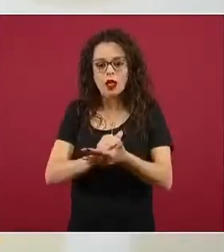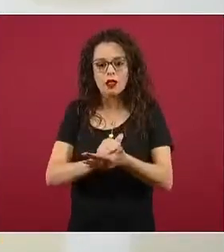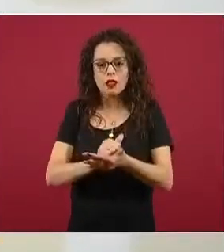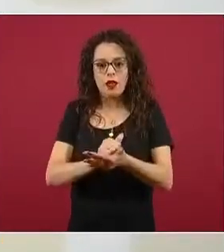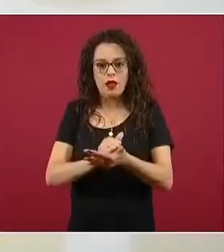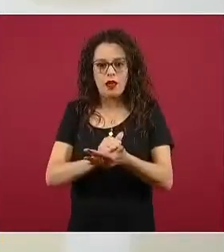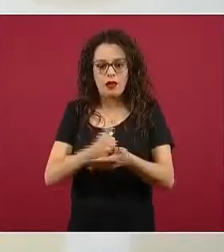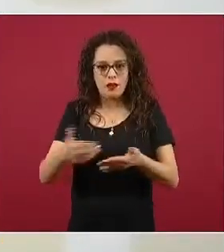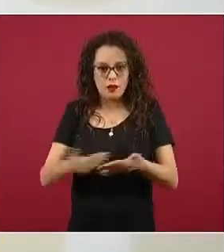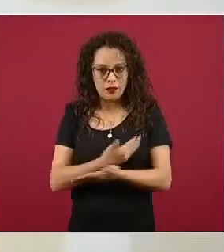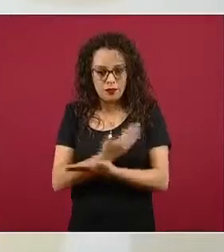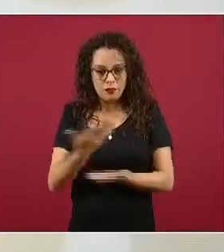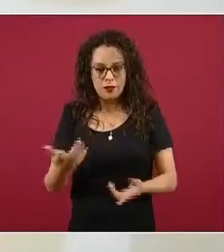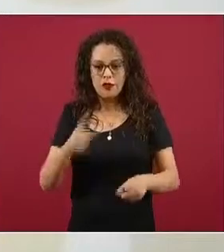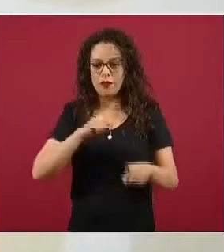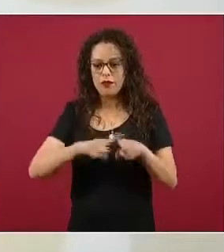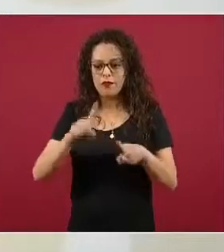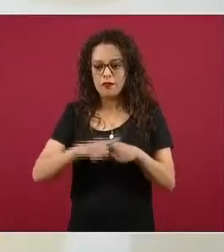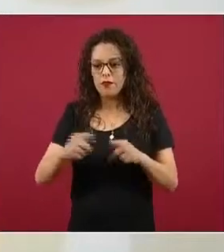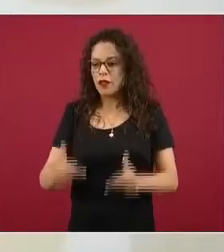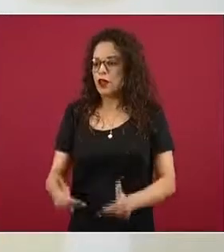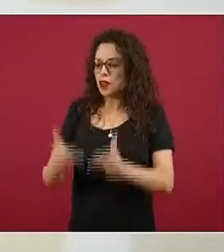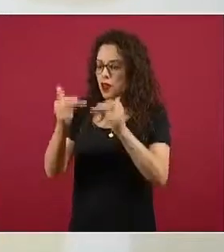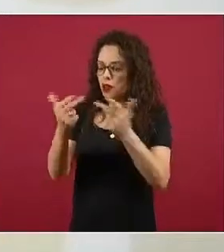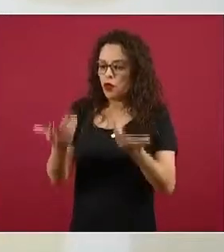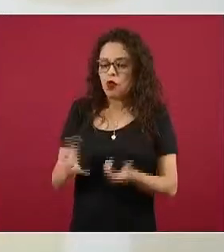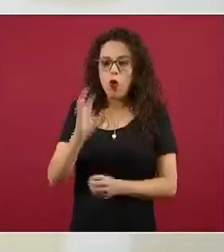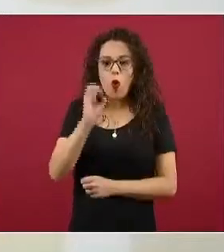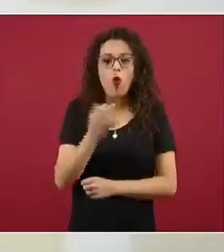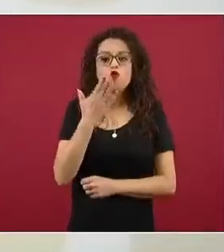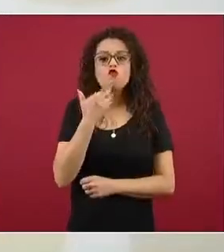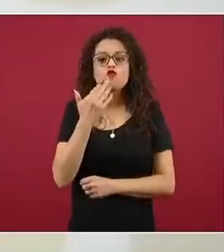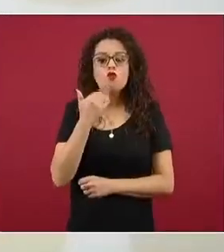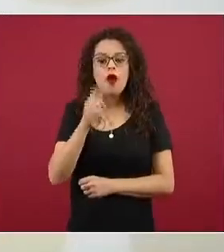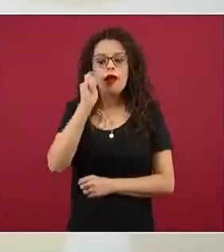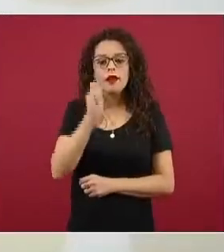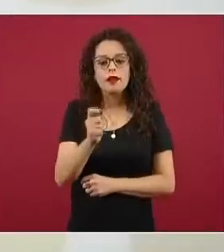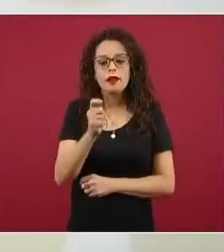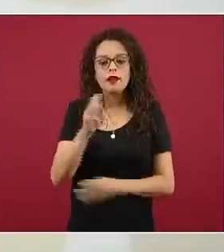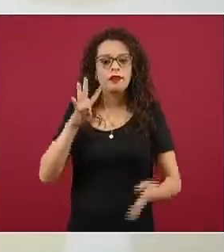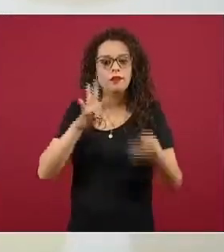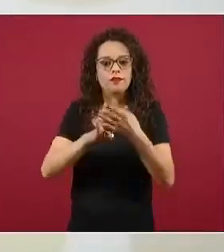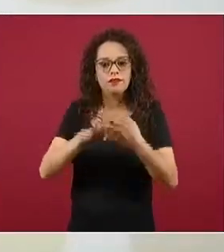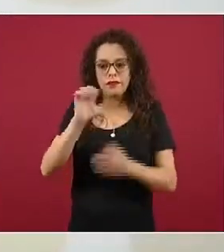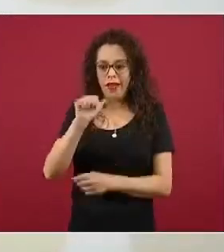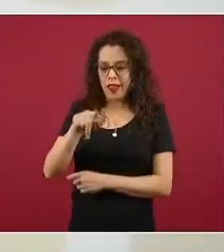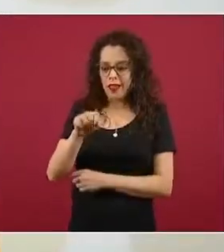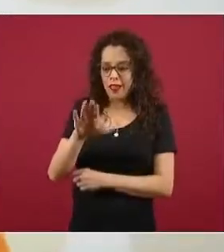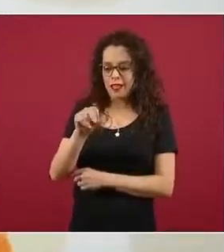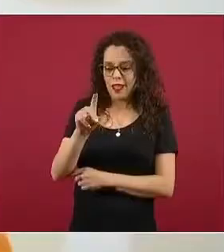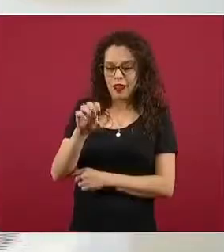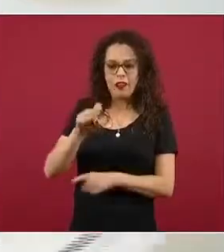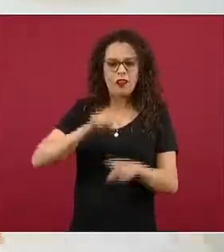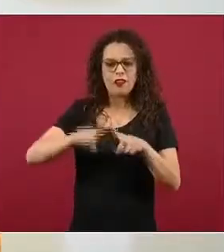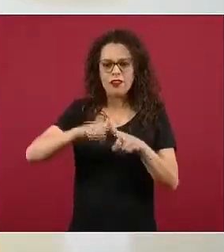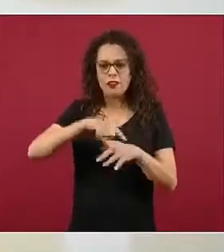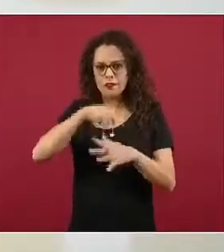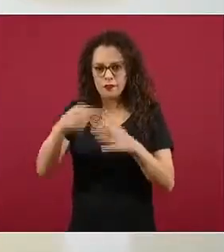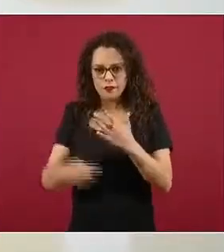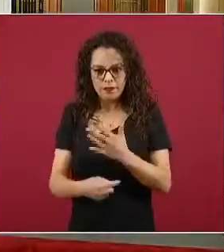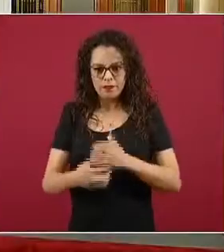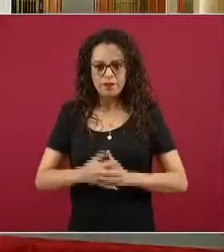ventanilla única de establecimientos mercantiles, constancia de no antecedentes penales y no antecedentes registrales, la denuncia